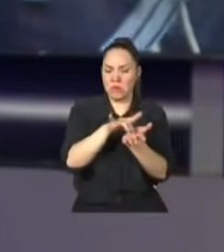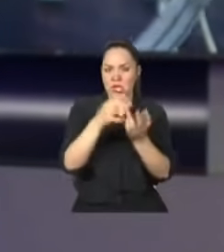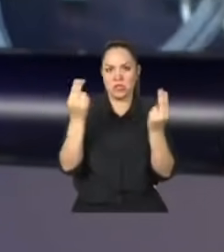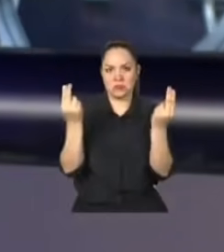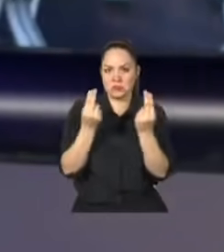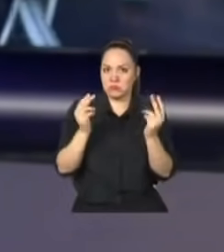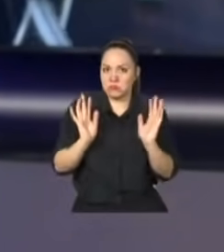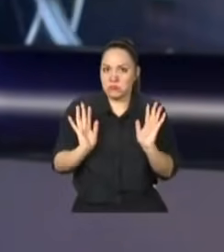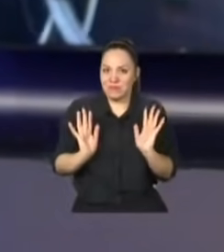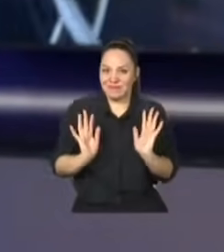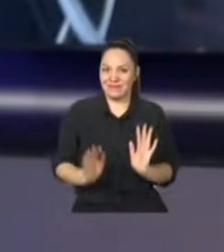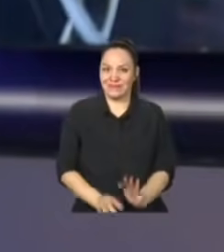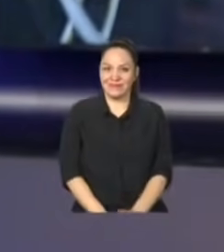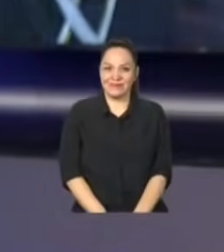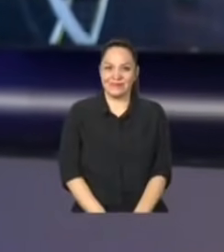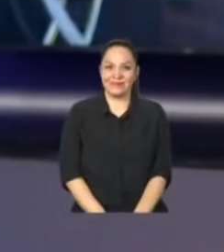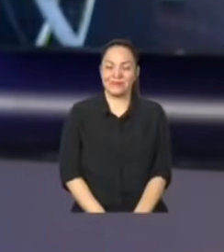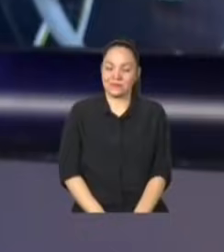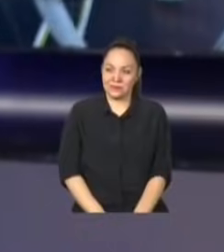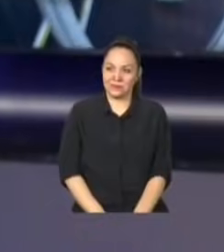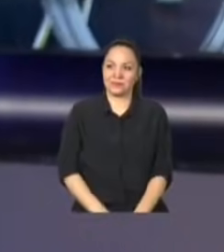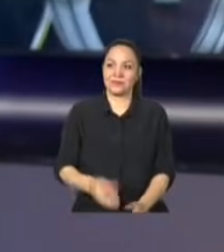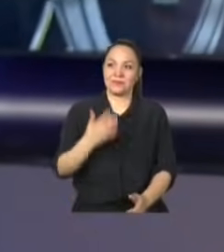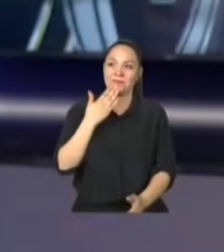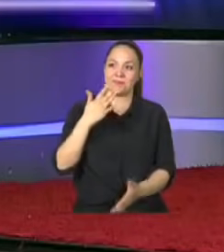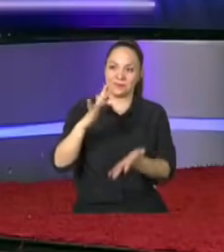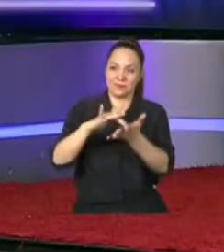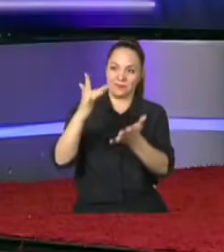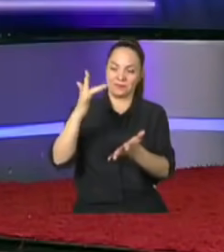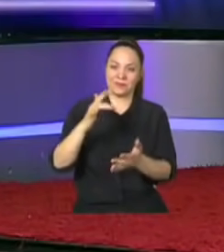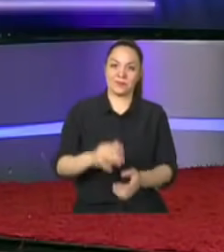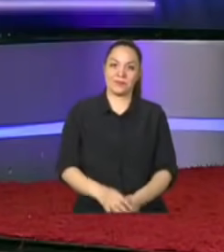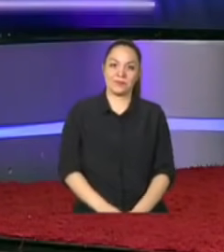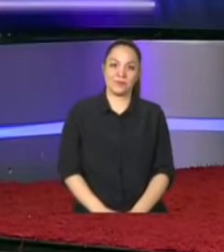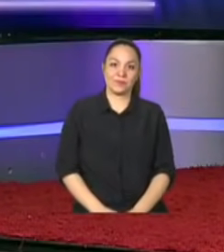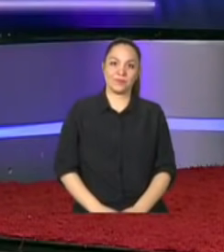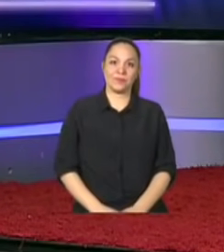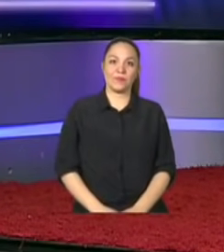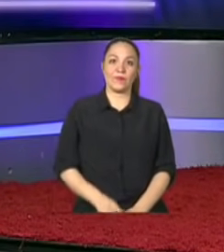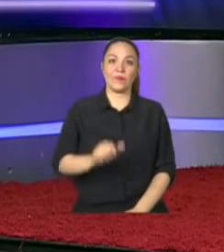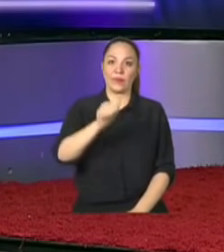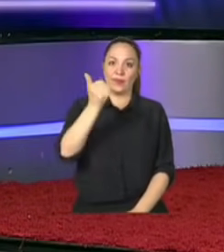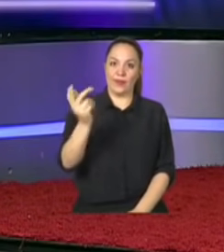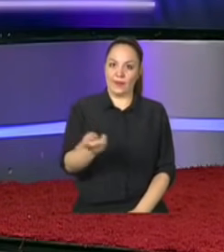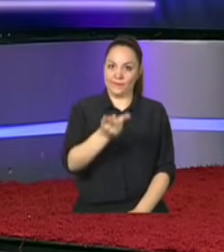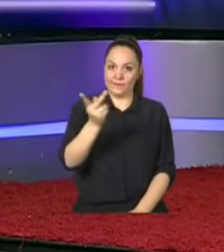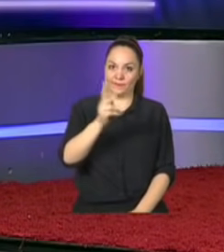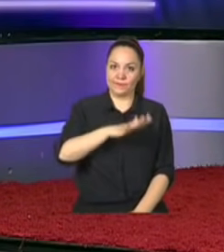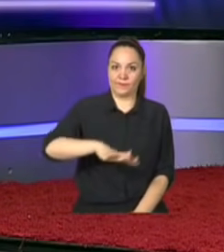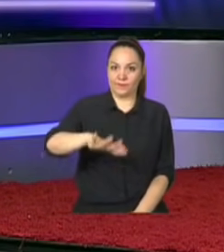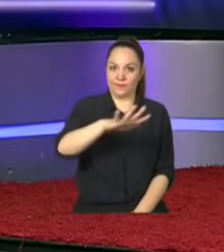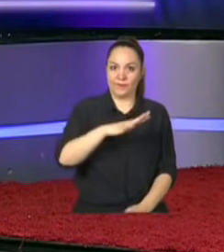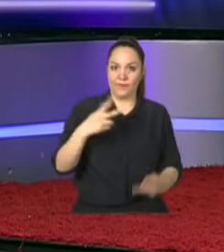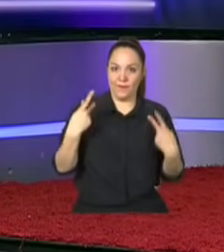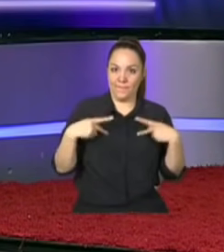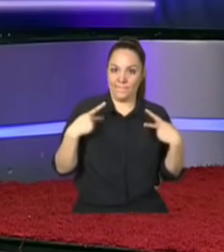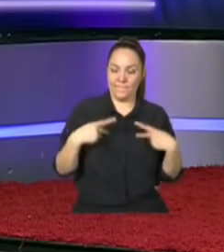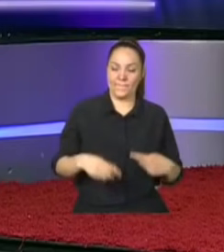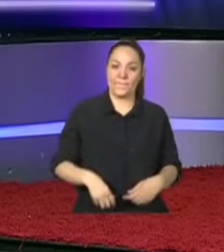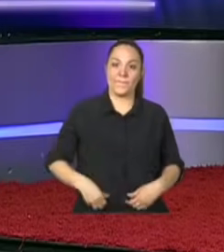necesario. Excelente. Muchas gracias. Vamos ahora con una pregunta más del público, por favor.